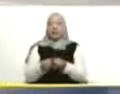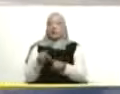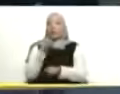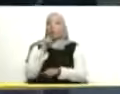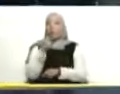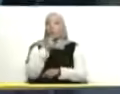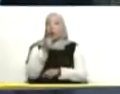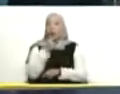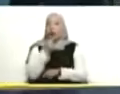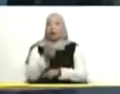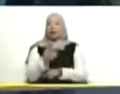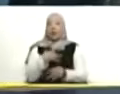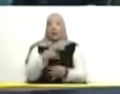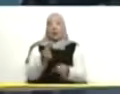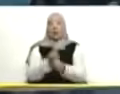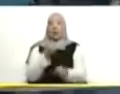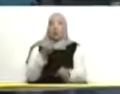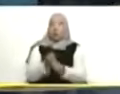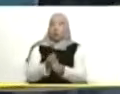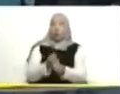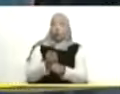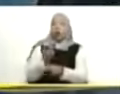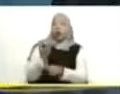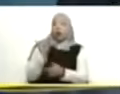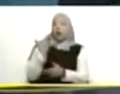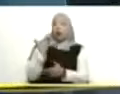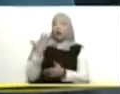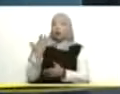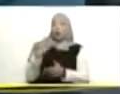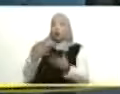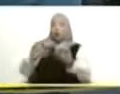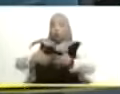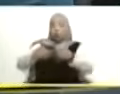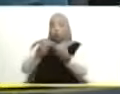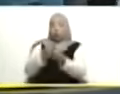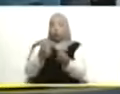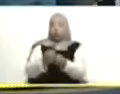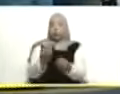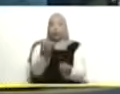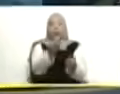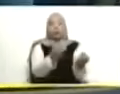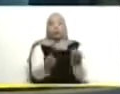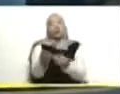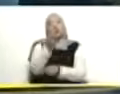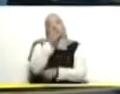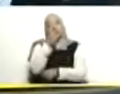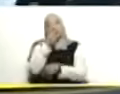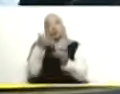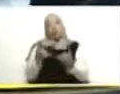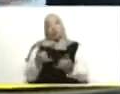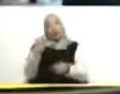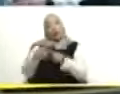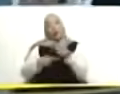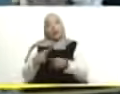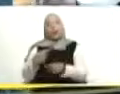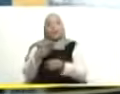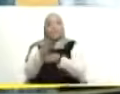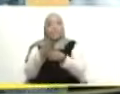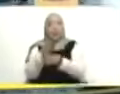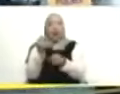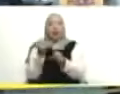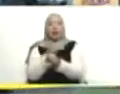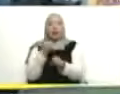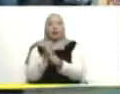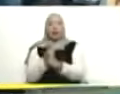Y aquí hay algo muy interesante que tiene que ver con el llamado motor forestal, que es en realidad el motor de la madera. Toda la